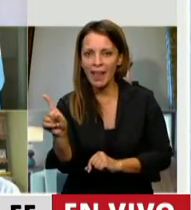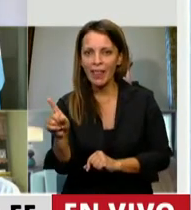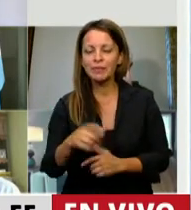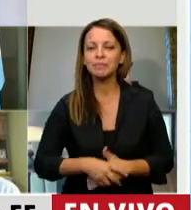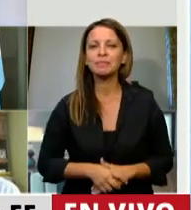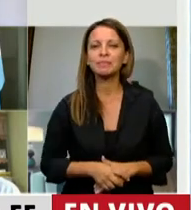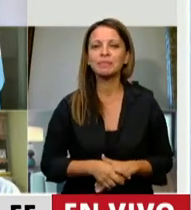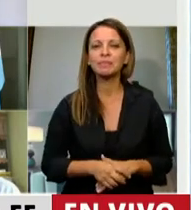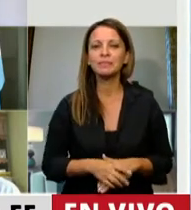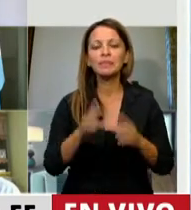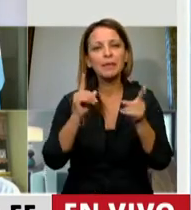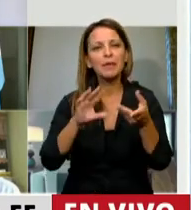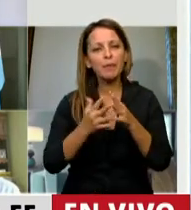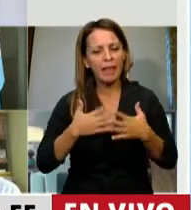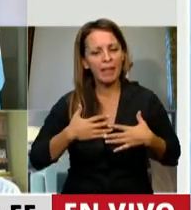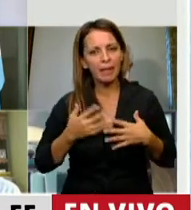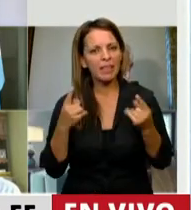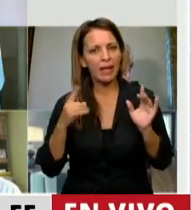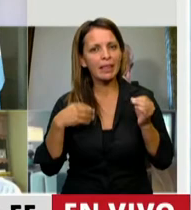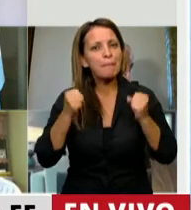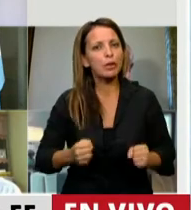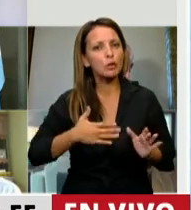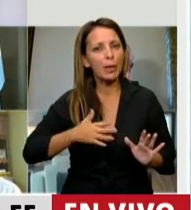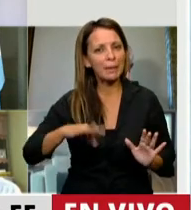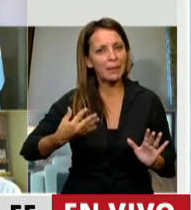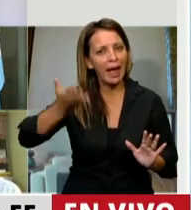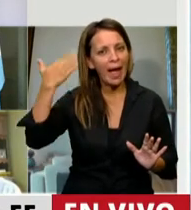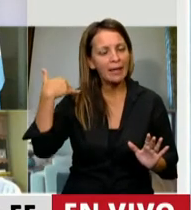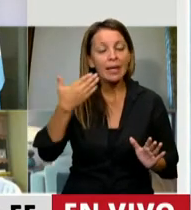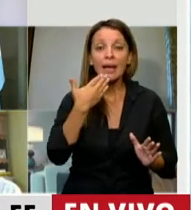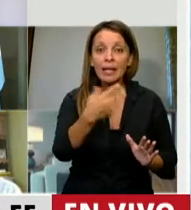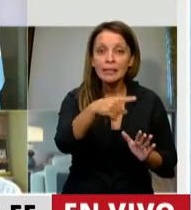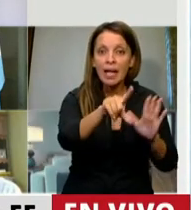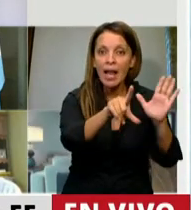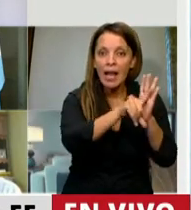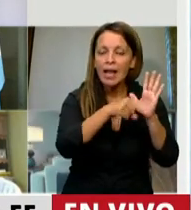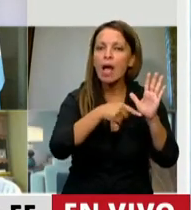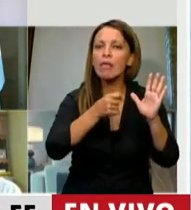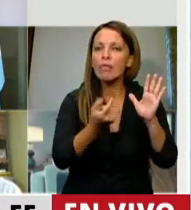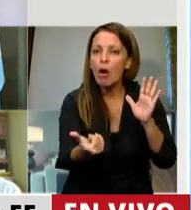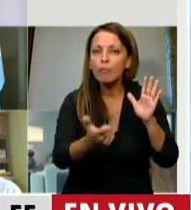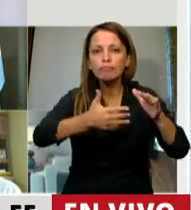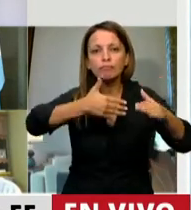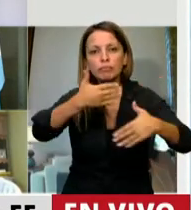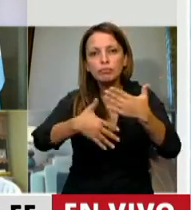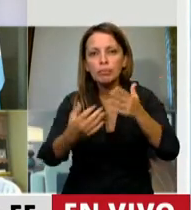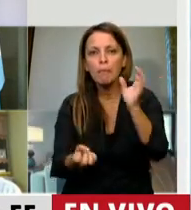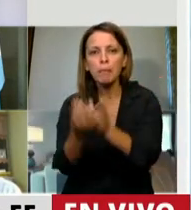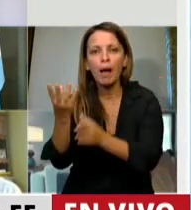lugar de acción de mi vida. Aquella ley permitió el nacimiento de una serie de